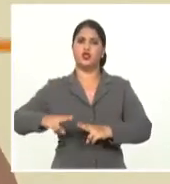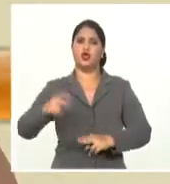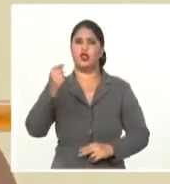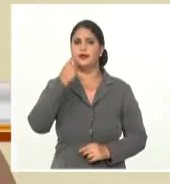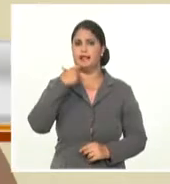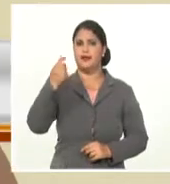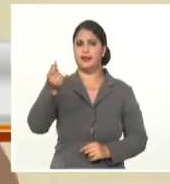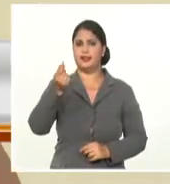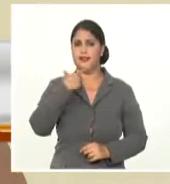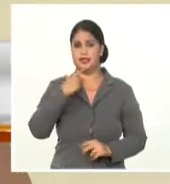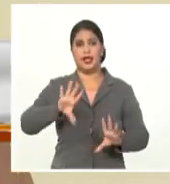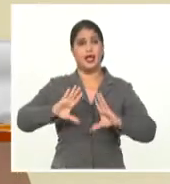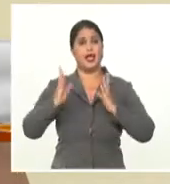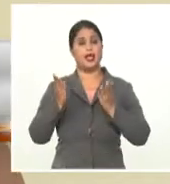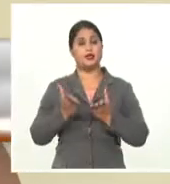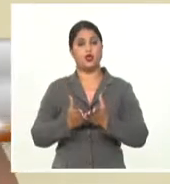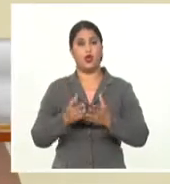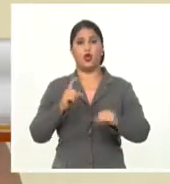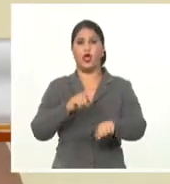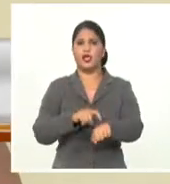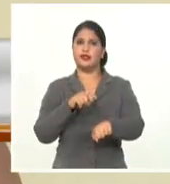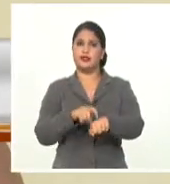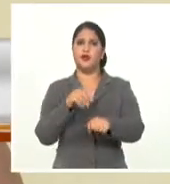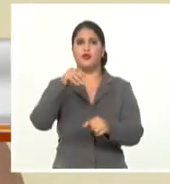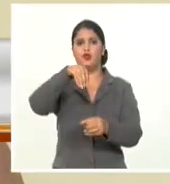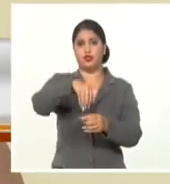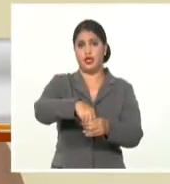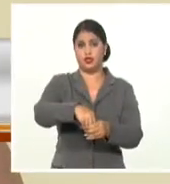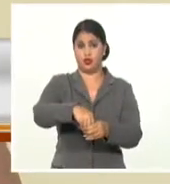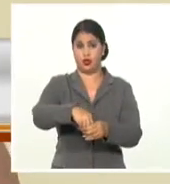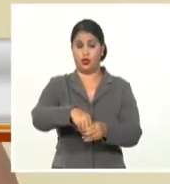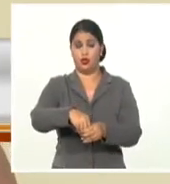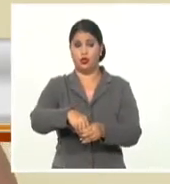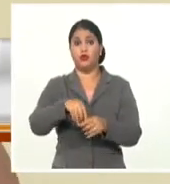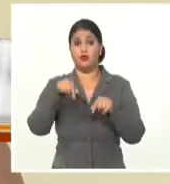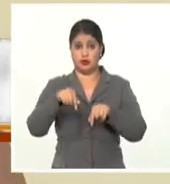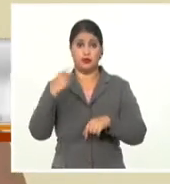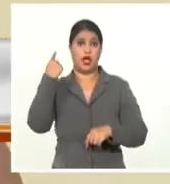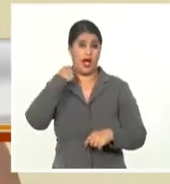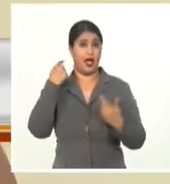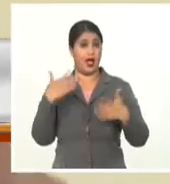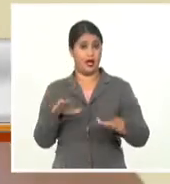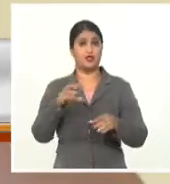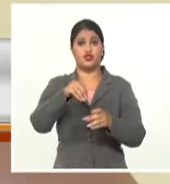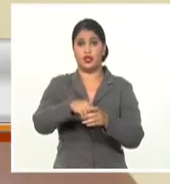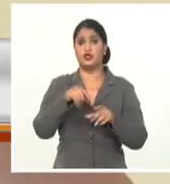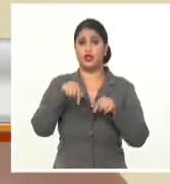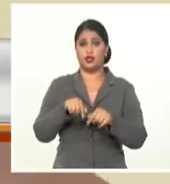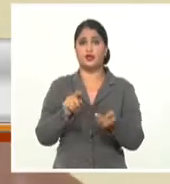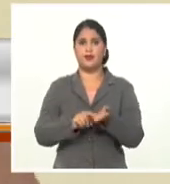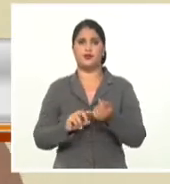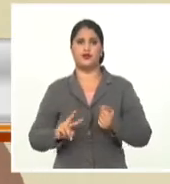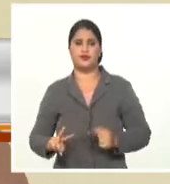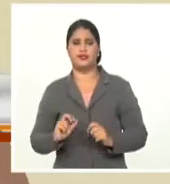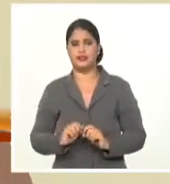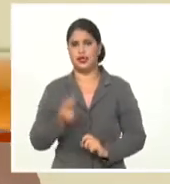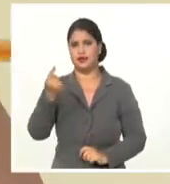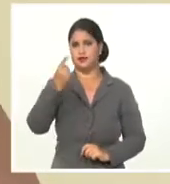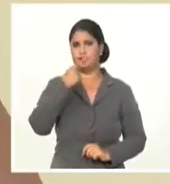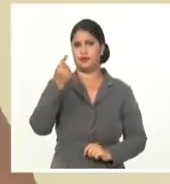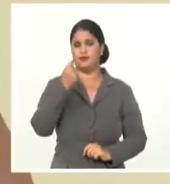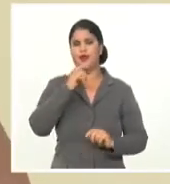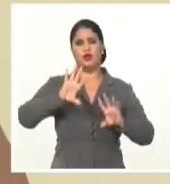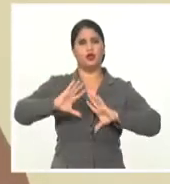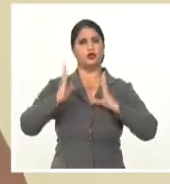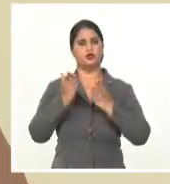etapas que ha transitado en nuestra ciudad, en Camagüey, con la exposición tanto del instrumental como